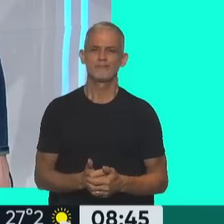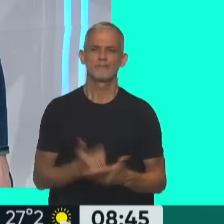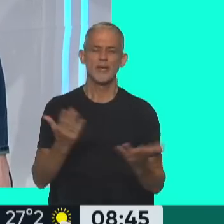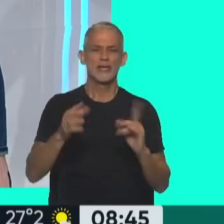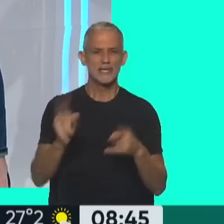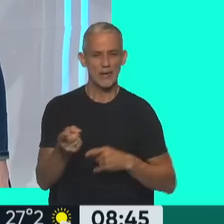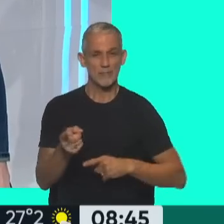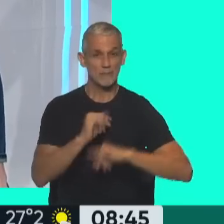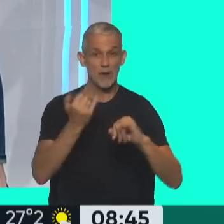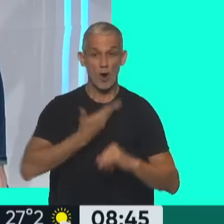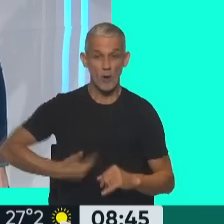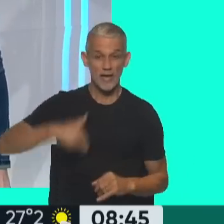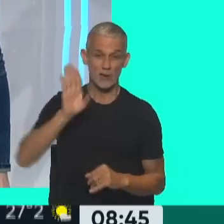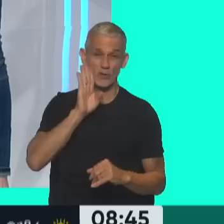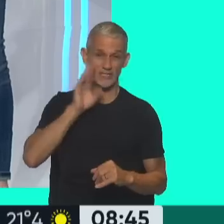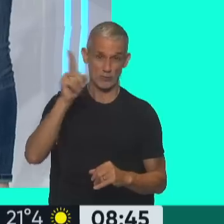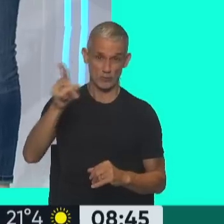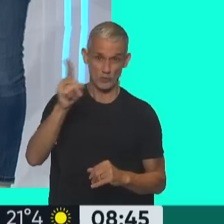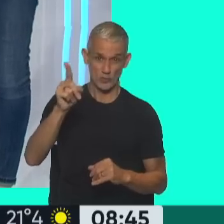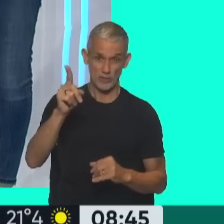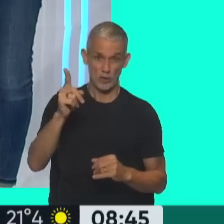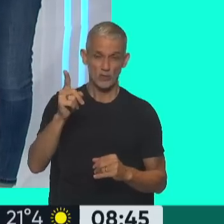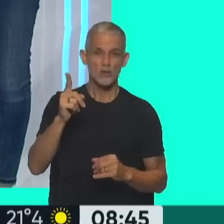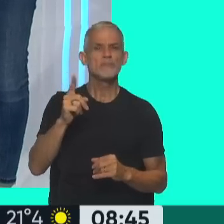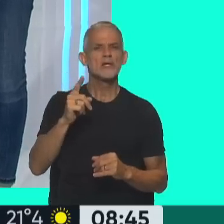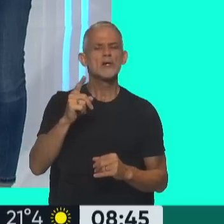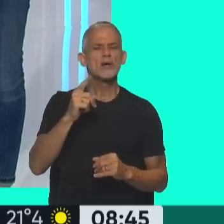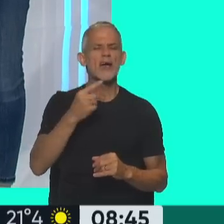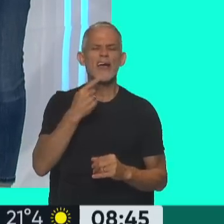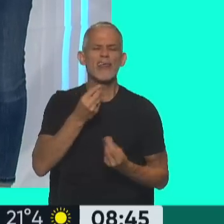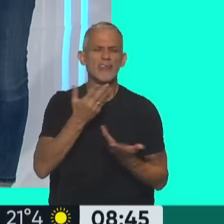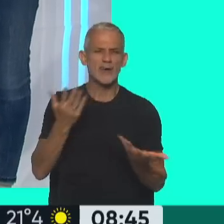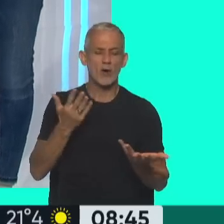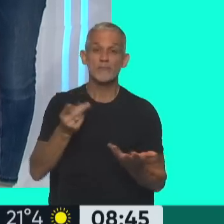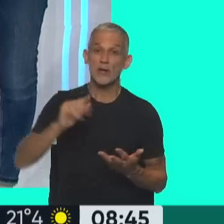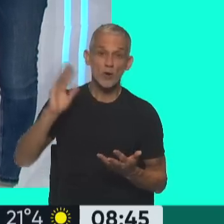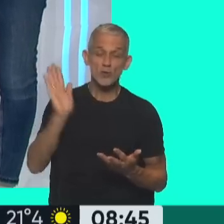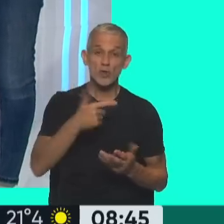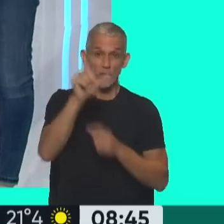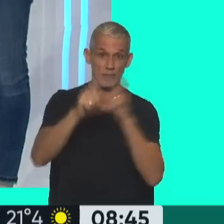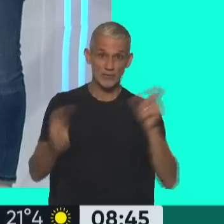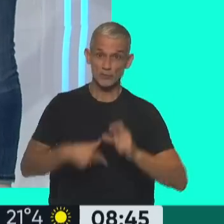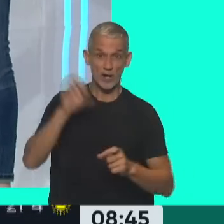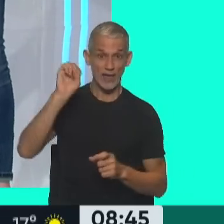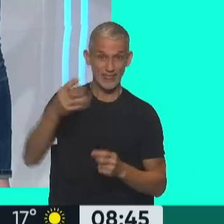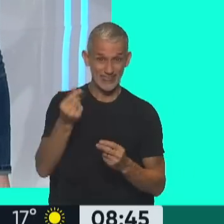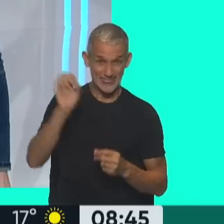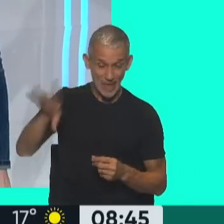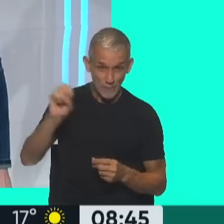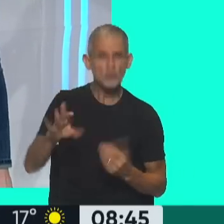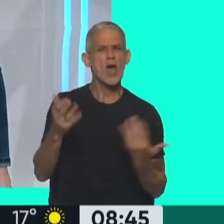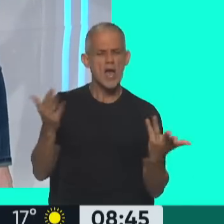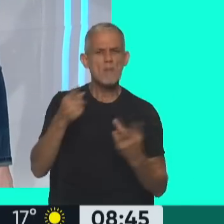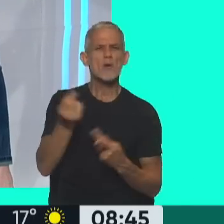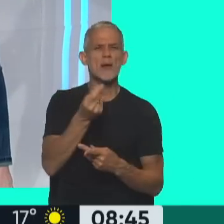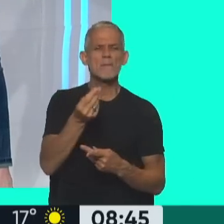decir también que el gobierno de los Estados Unidos se pronunció al respecto diciendo que todos los depositantes van a tener acceso a todo